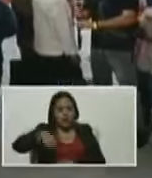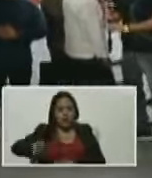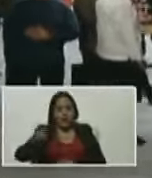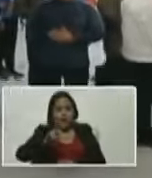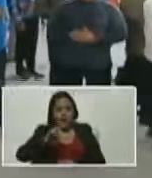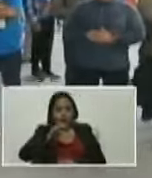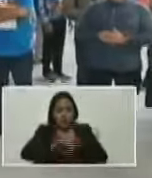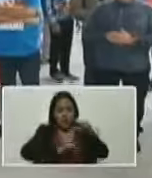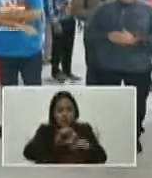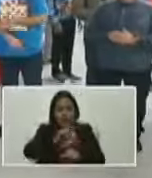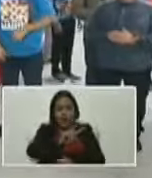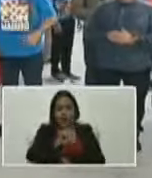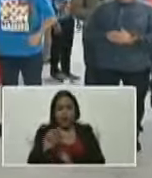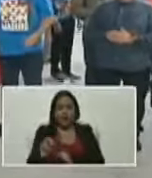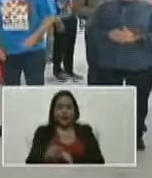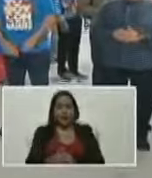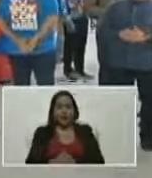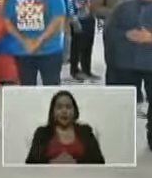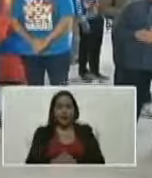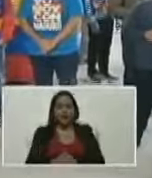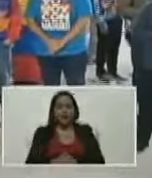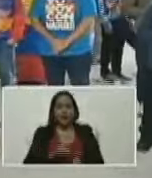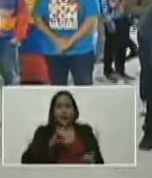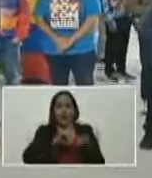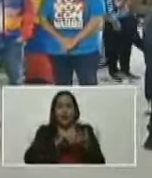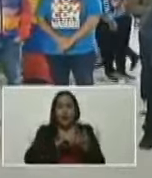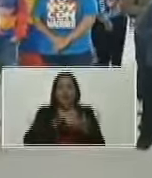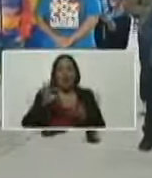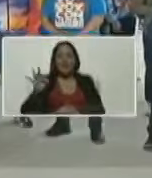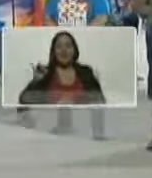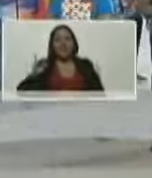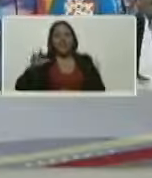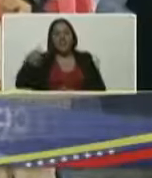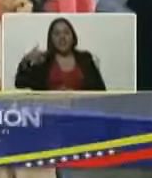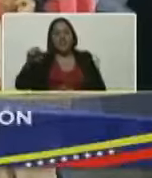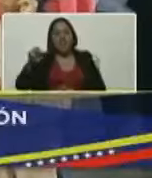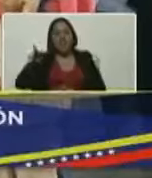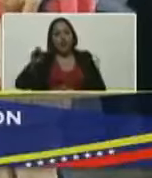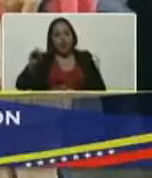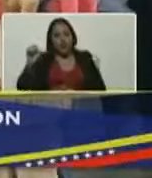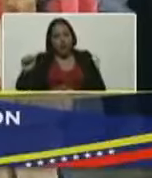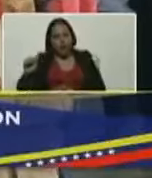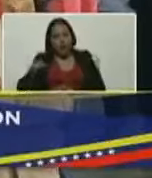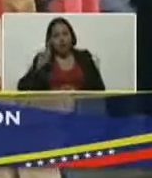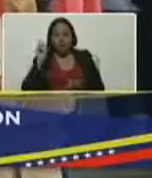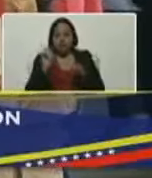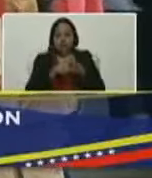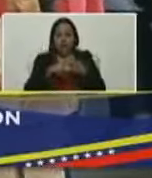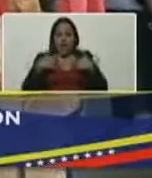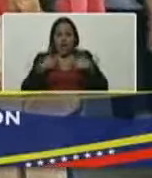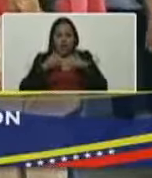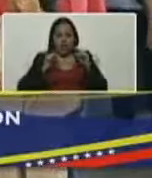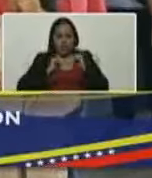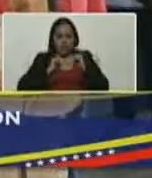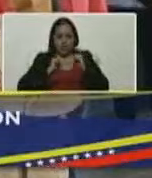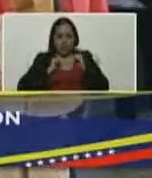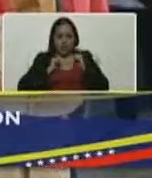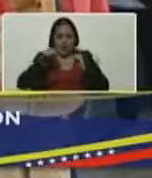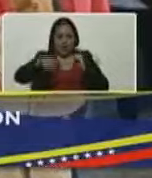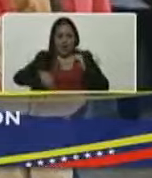siglo XX, Luis Beltrán Prieto Figueroa y Aristóbulo Isturiz, y eran